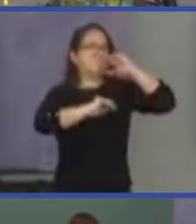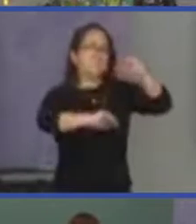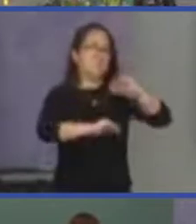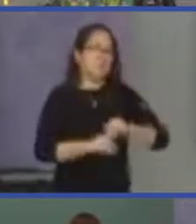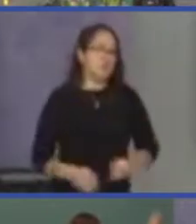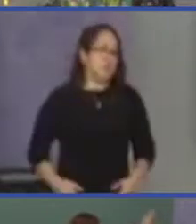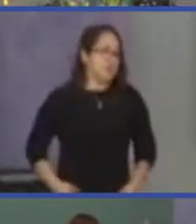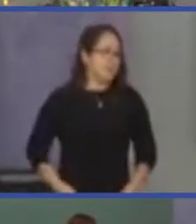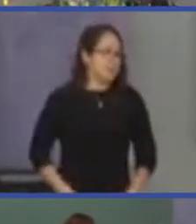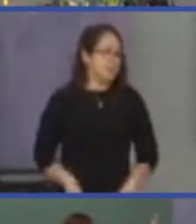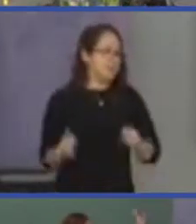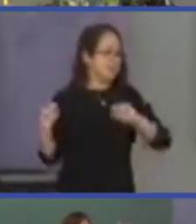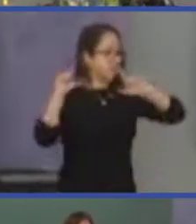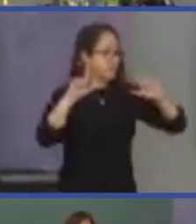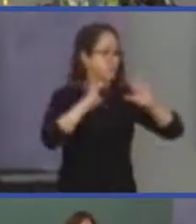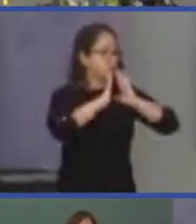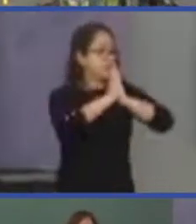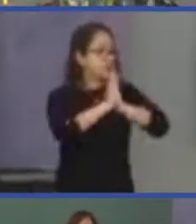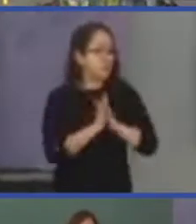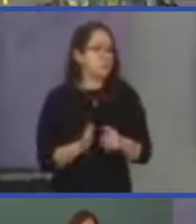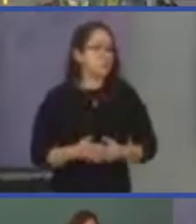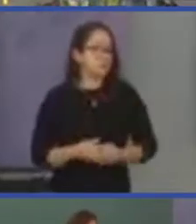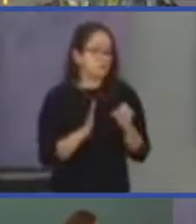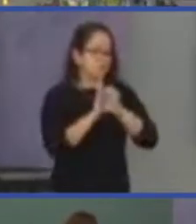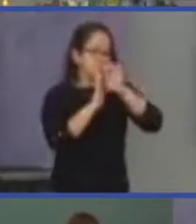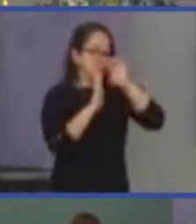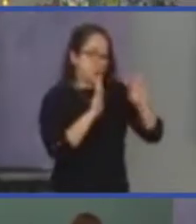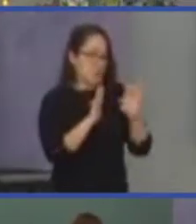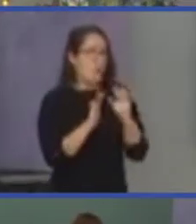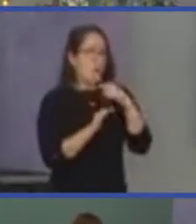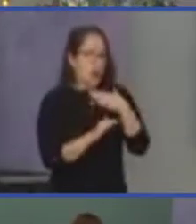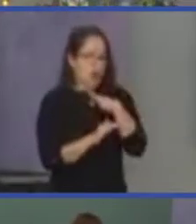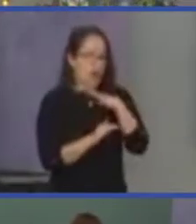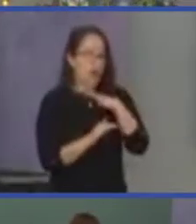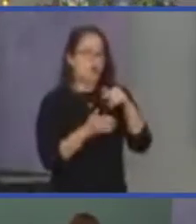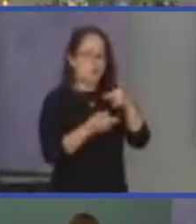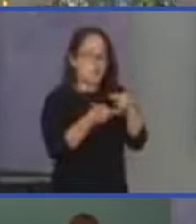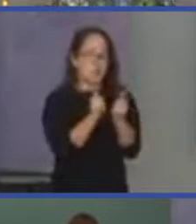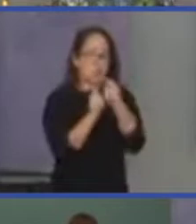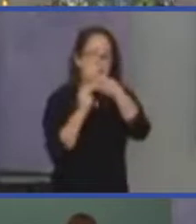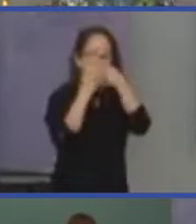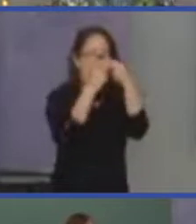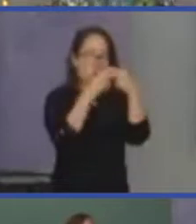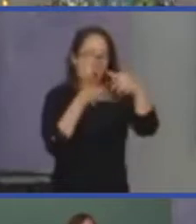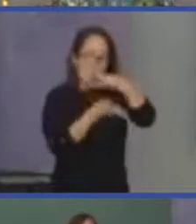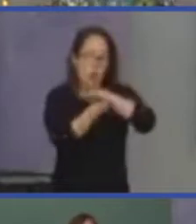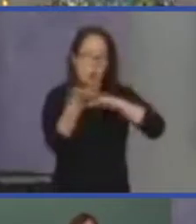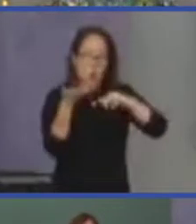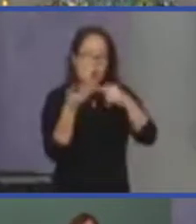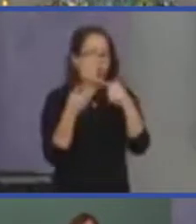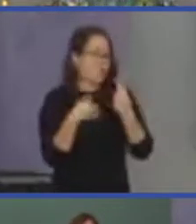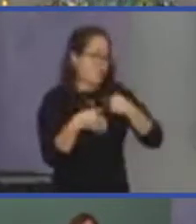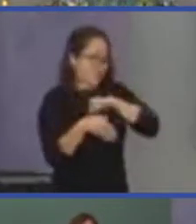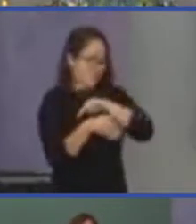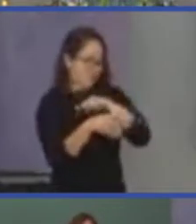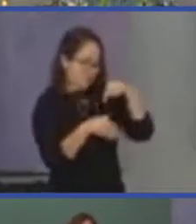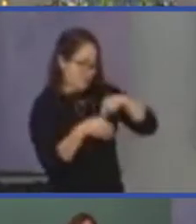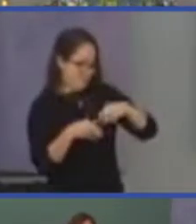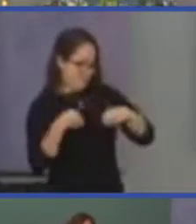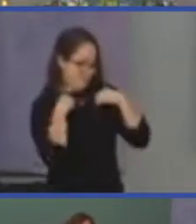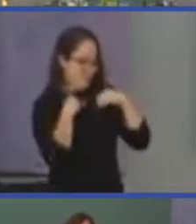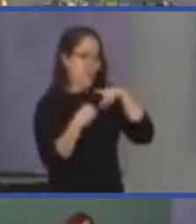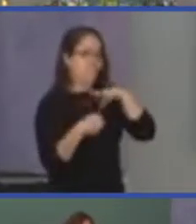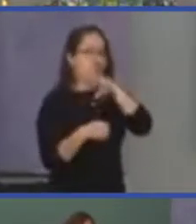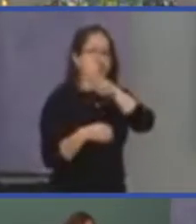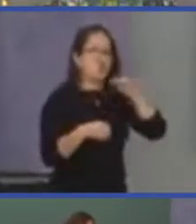En una galaxia, por ejemplo, como la nuestra, se calcula que hay 200 mil millones de estrellas. Y hay